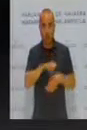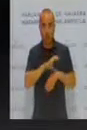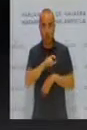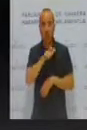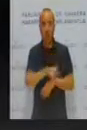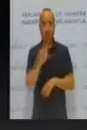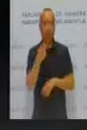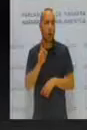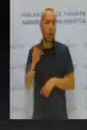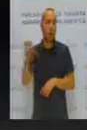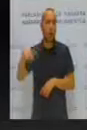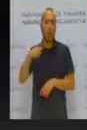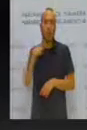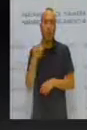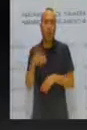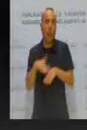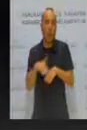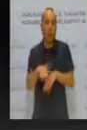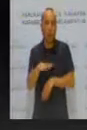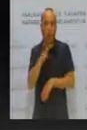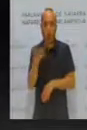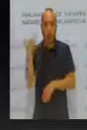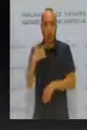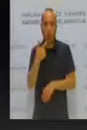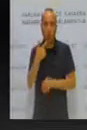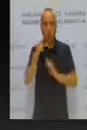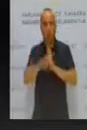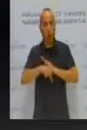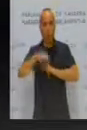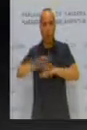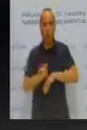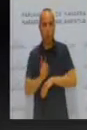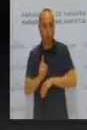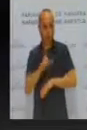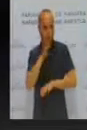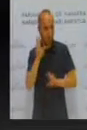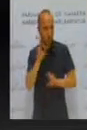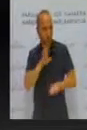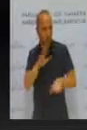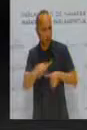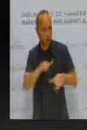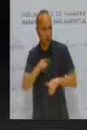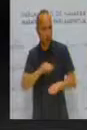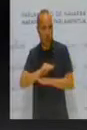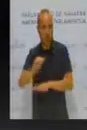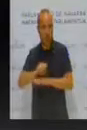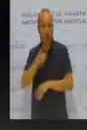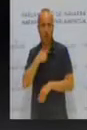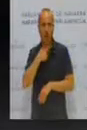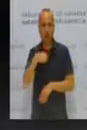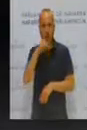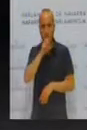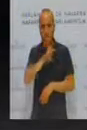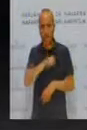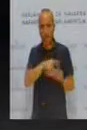que pedir perdón por lo que dijeron de que no se cumplía la normativa con la convocatoria de becas en el año 16-17. Señora consejera, pero